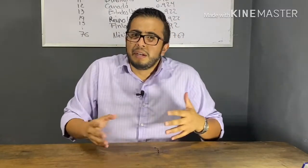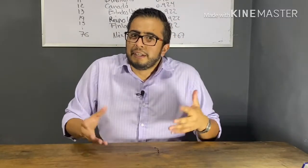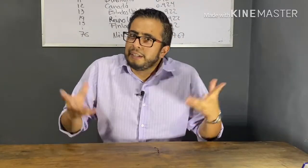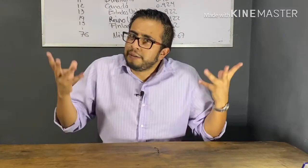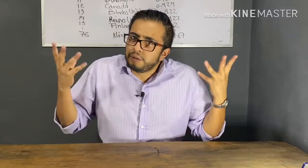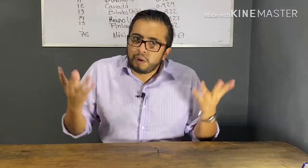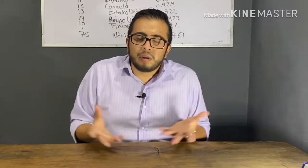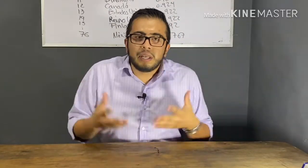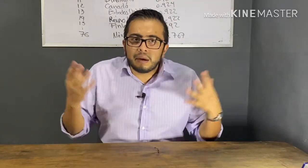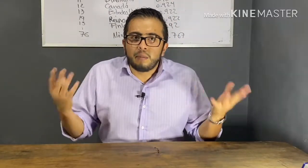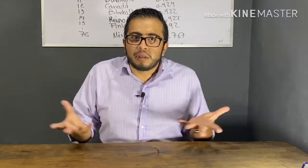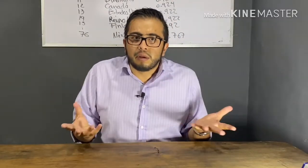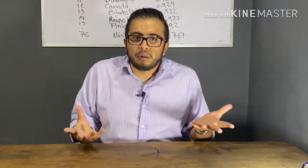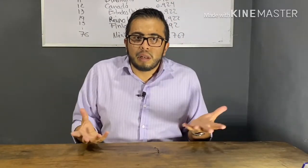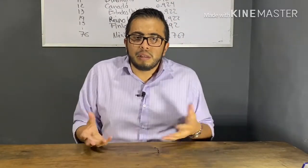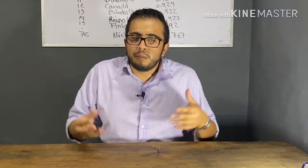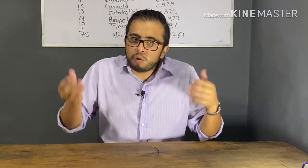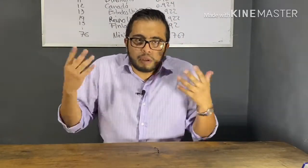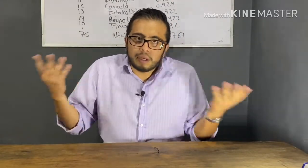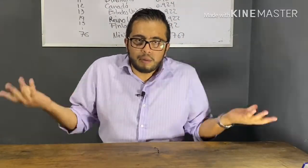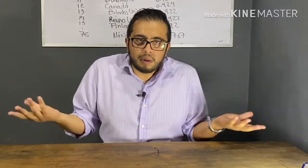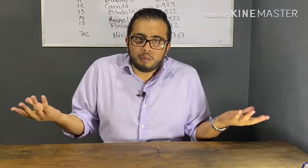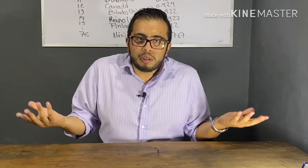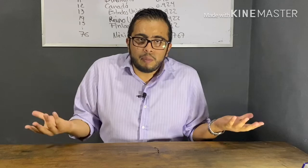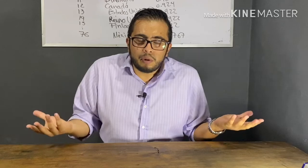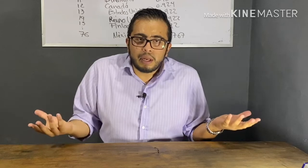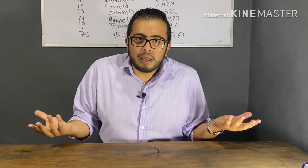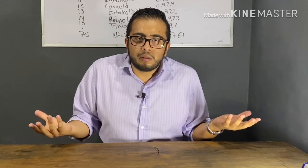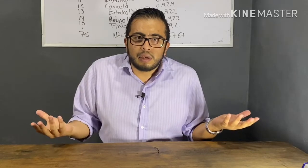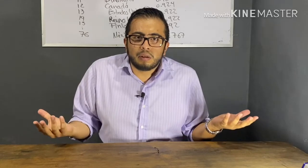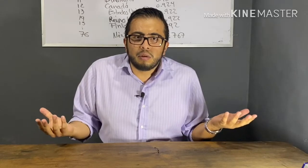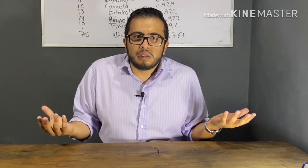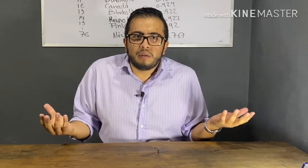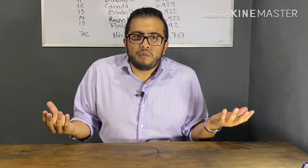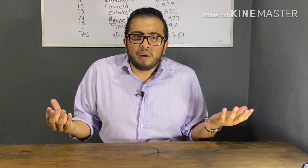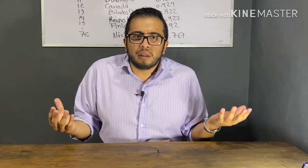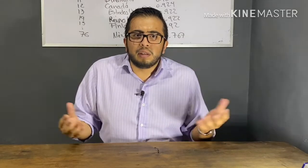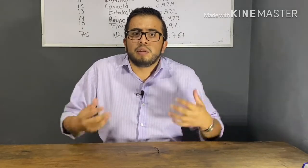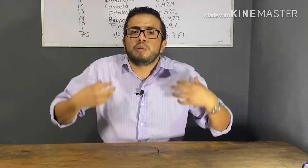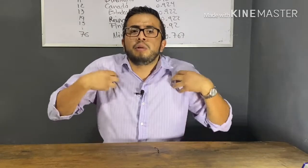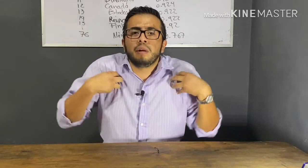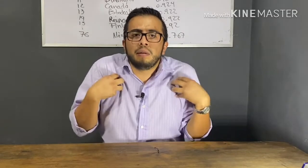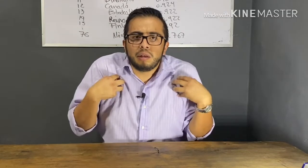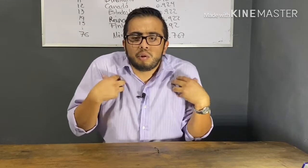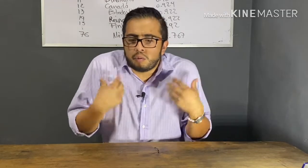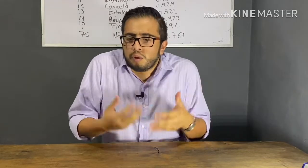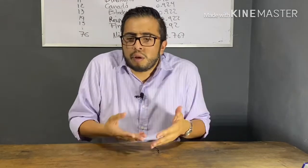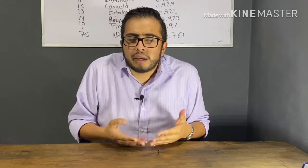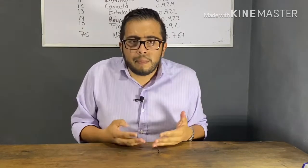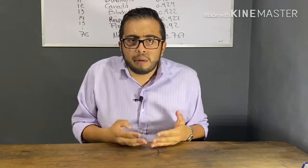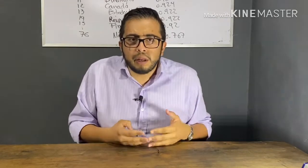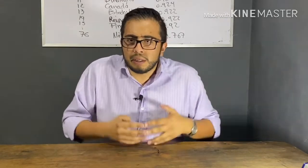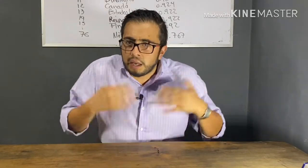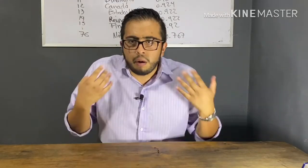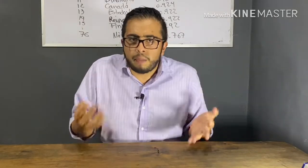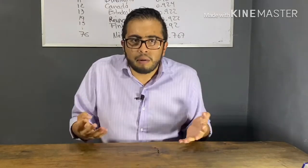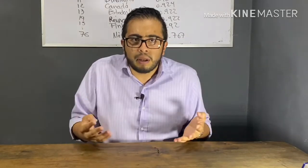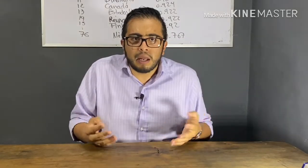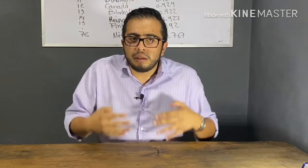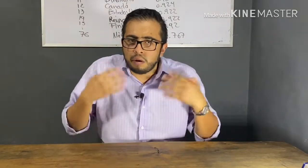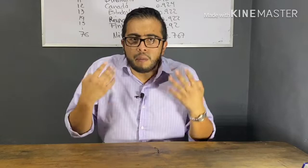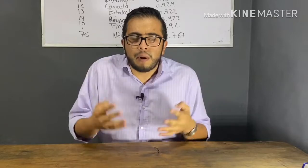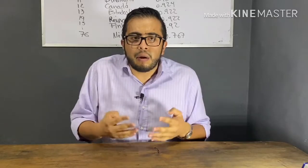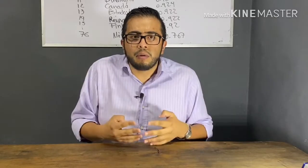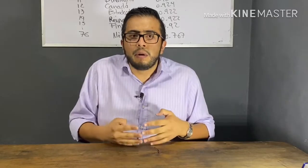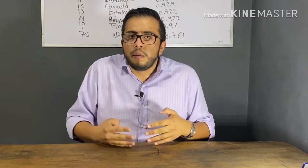no. No lo sé, como que se contradice mucho y te acabo de demostrar por qué las contradicciones tan fuertes. Yo te lo he dicho, cuando hay que aplaudirle se lo